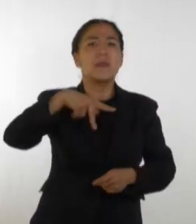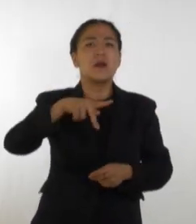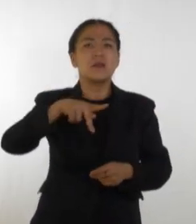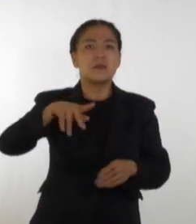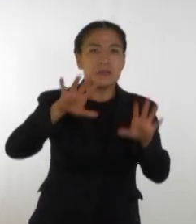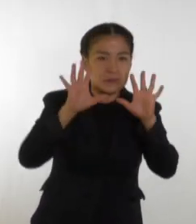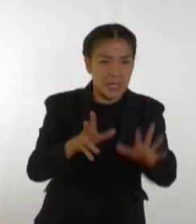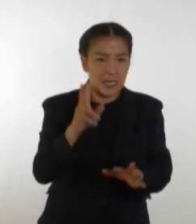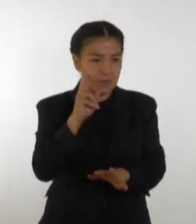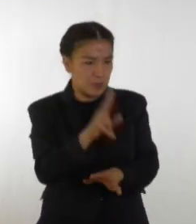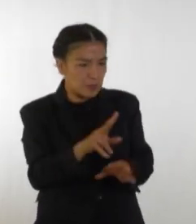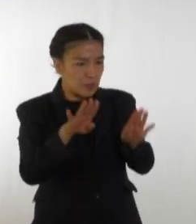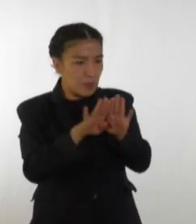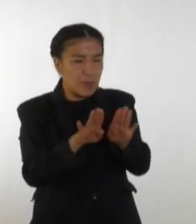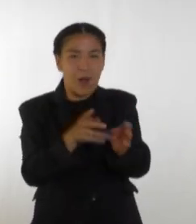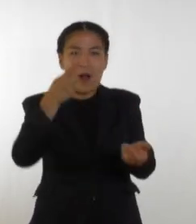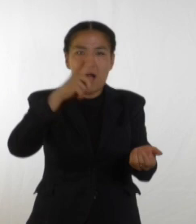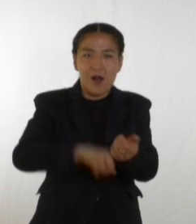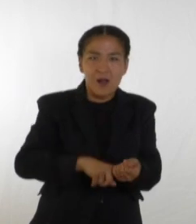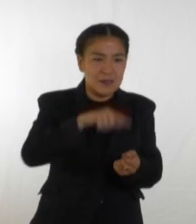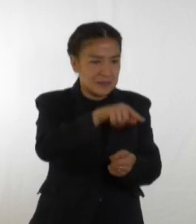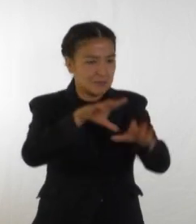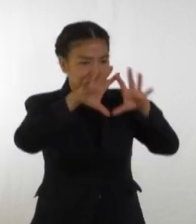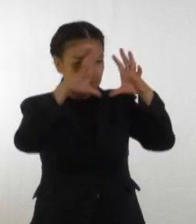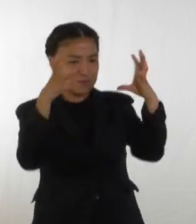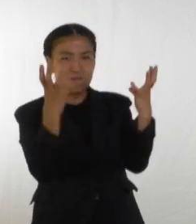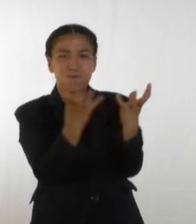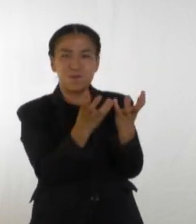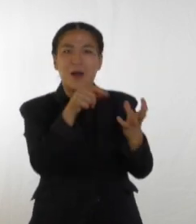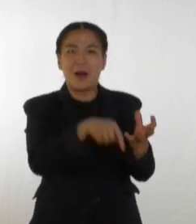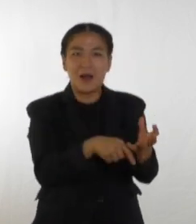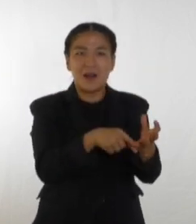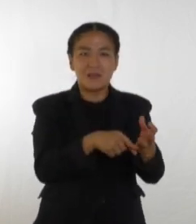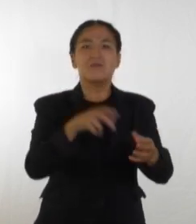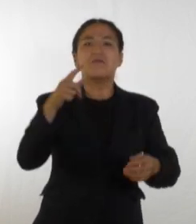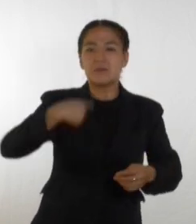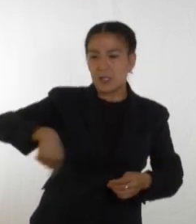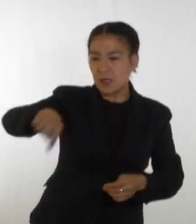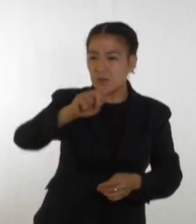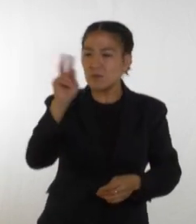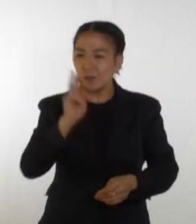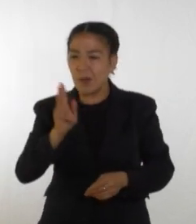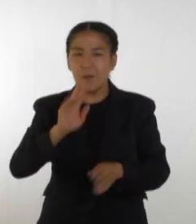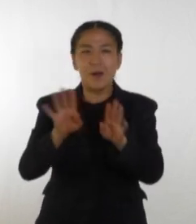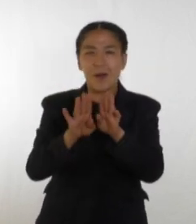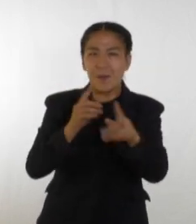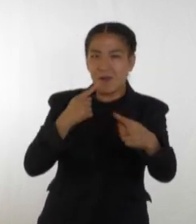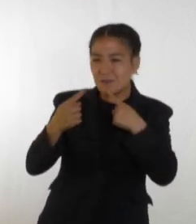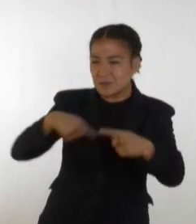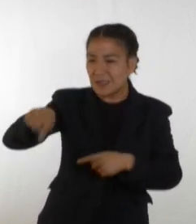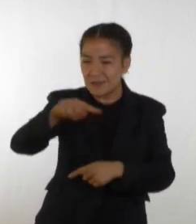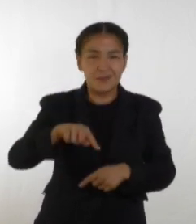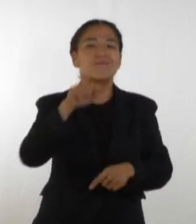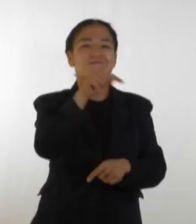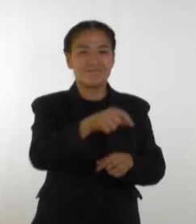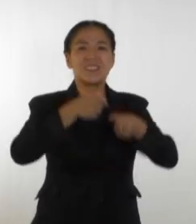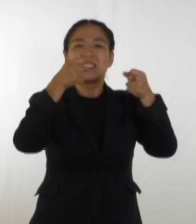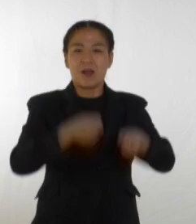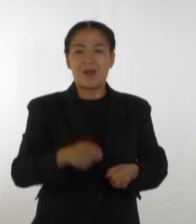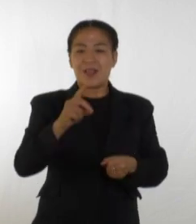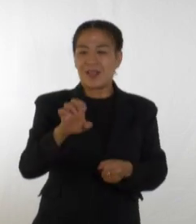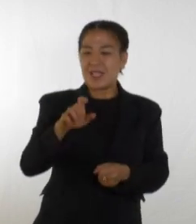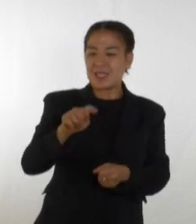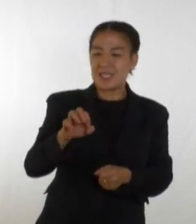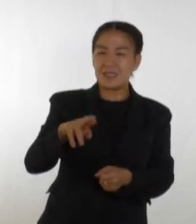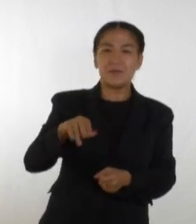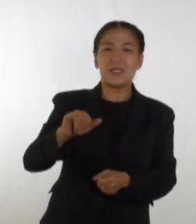el planeta, dices, las proporciones sí se comportan de una manera más determinista.